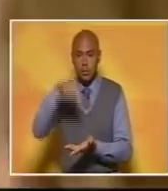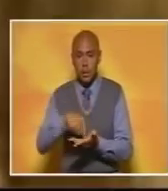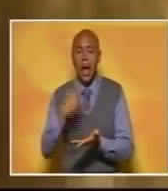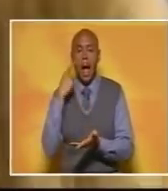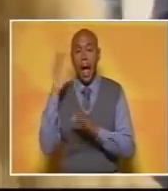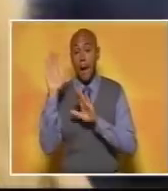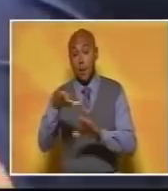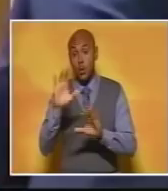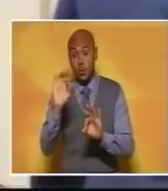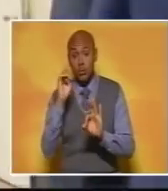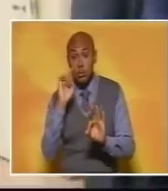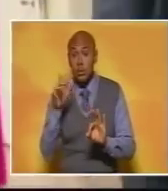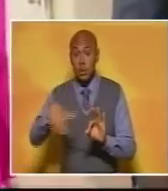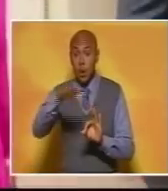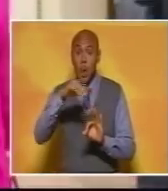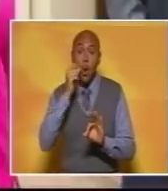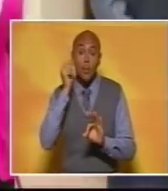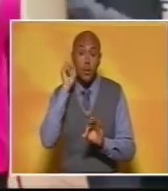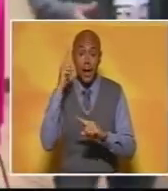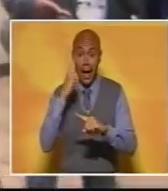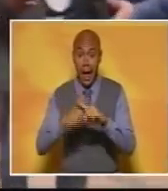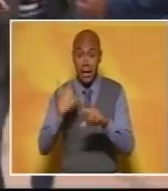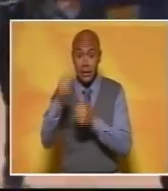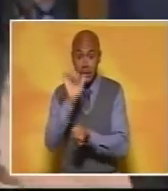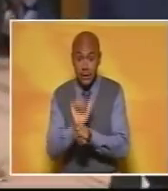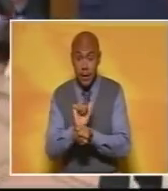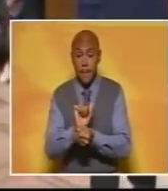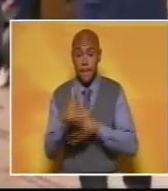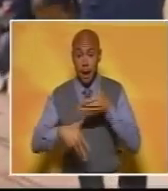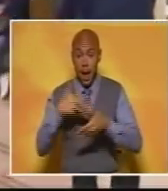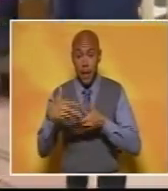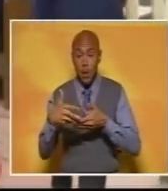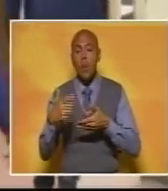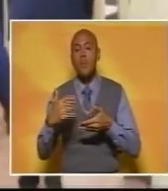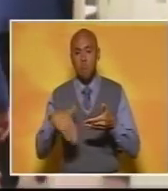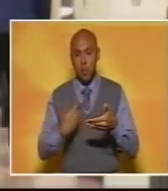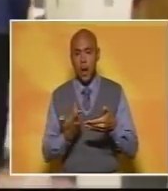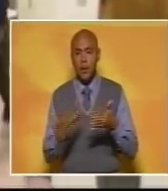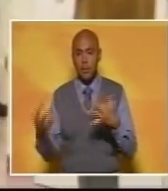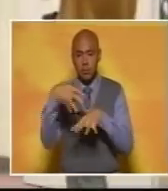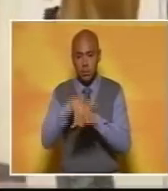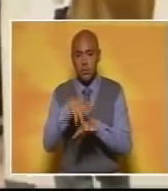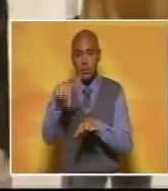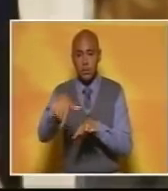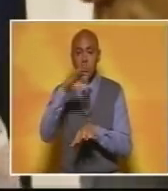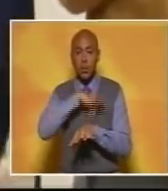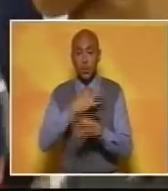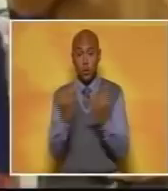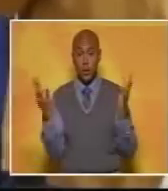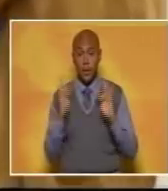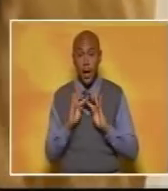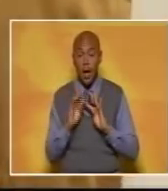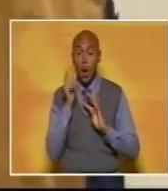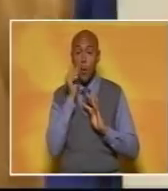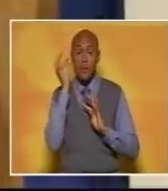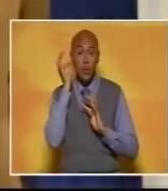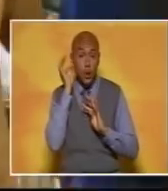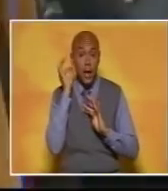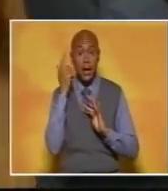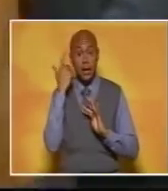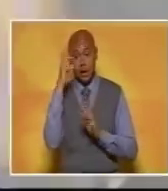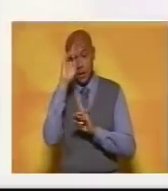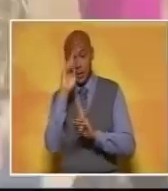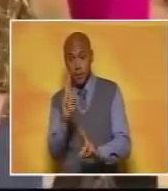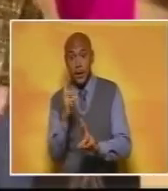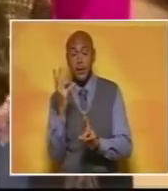los esfuerzos para permitir que los exdelincuentes recuperen completamente su lugar en la sociedad. Mucha gente da por sentado este derecho al